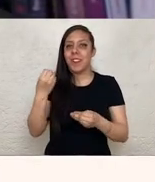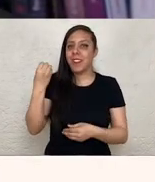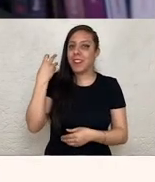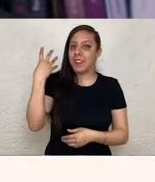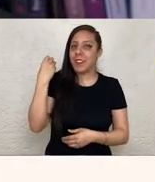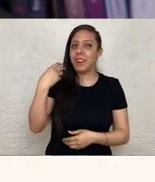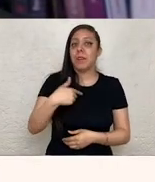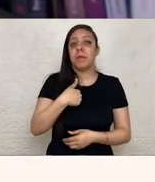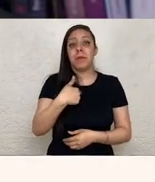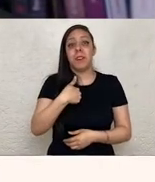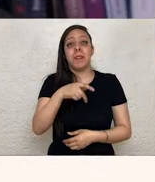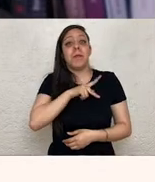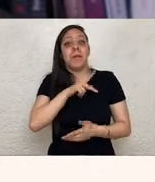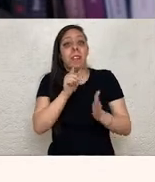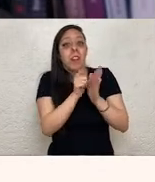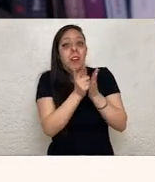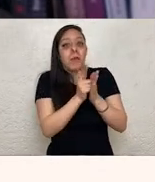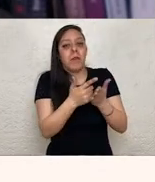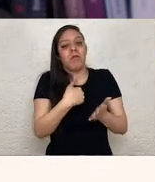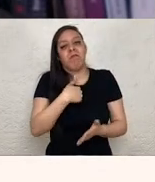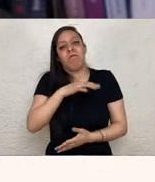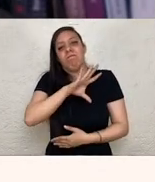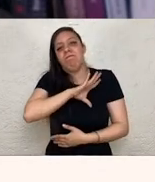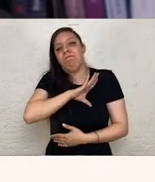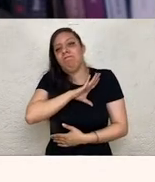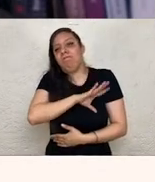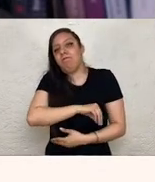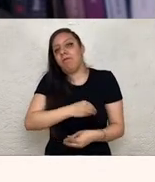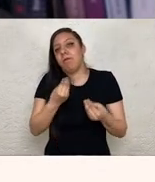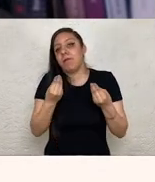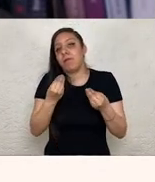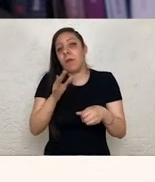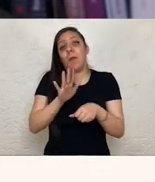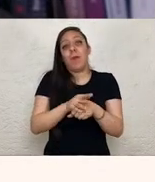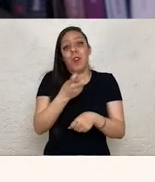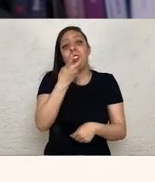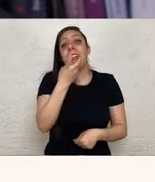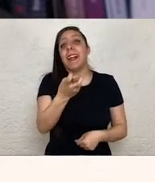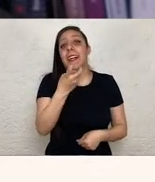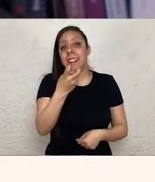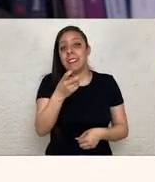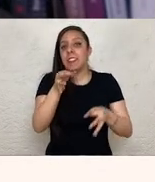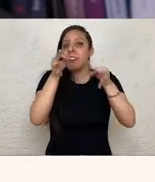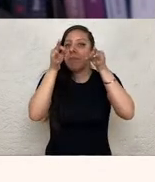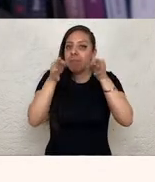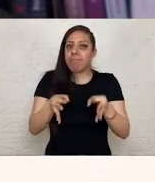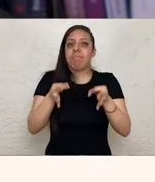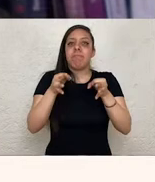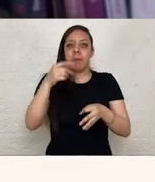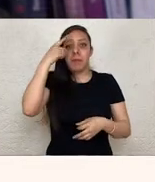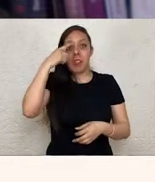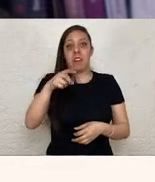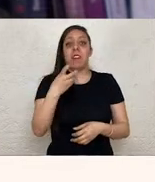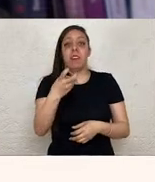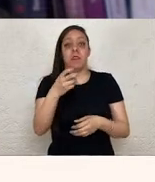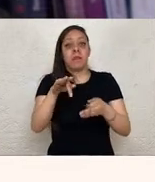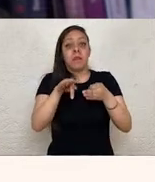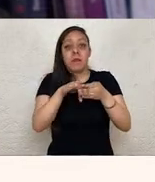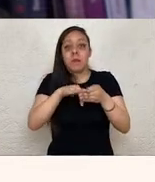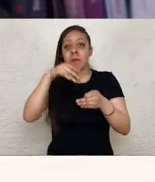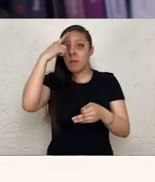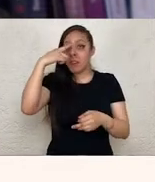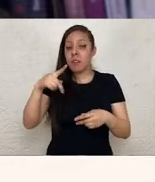contigo, Camila. A mí tu libro me ha encantado. Me ha encantado porque haces justamente eso, nos acercas